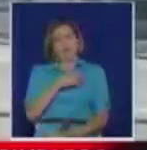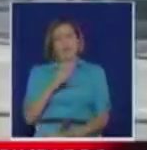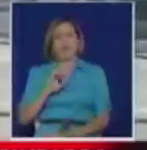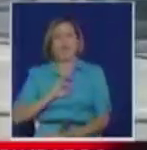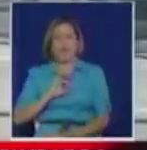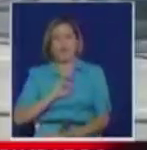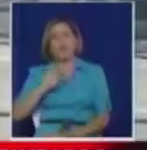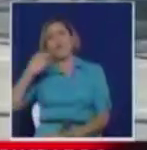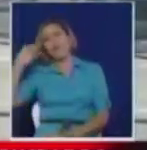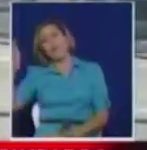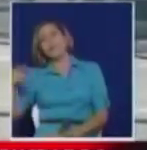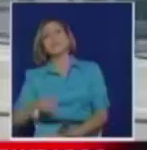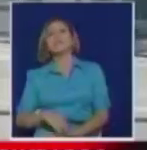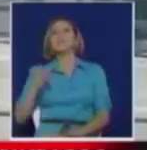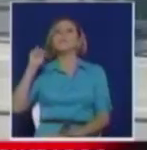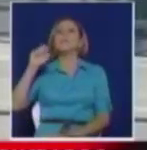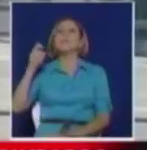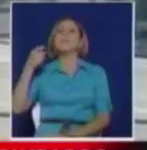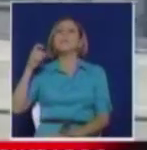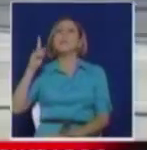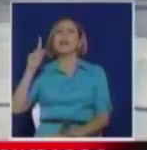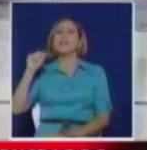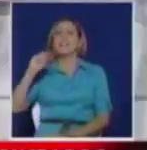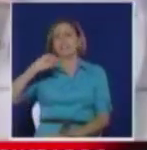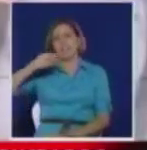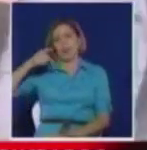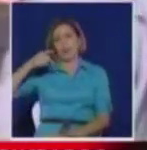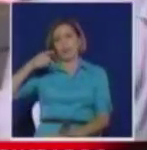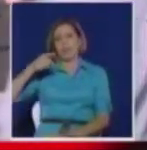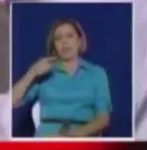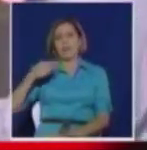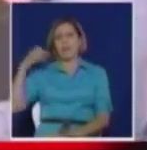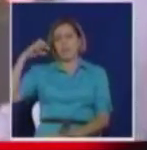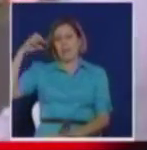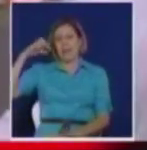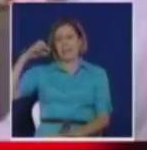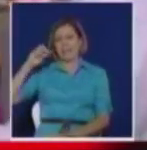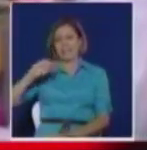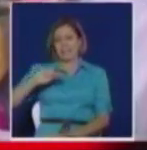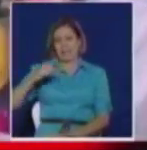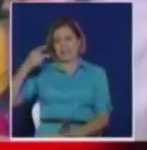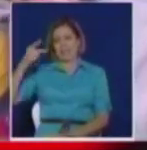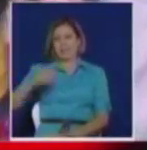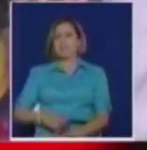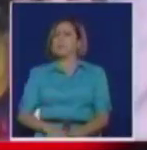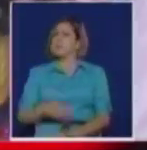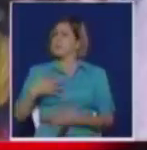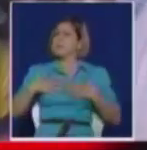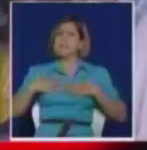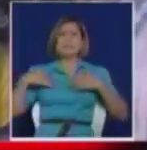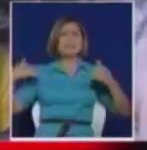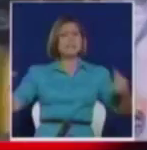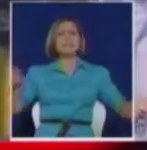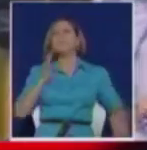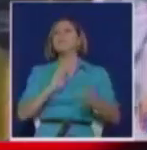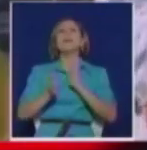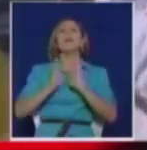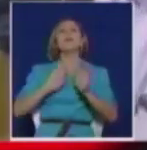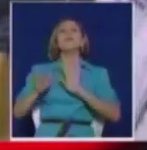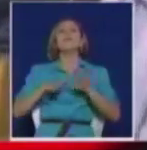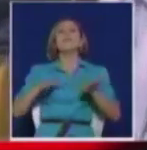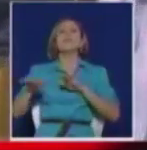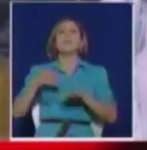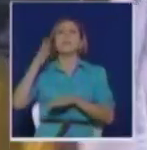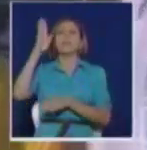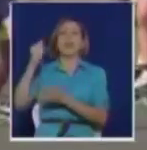también colombiana Magda Garcés logró la plata. Muy feliz, fue una excelente carrera, agradecida con Dios y